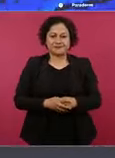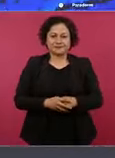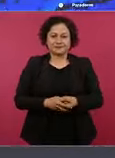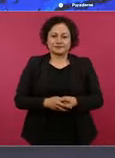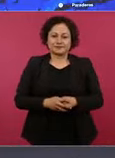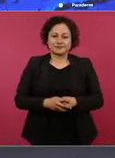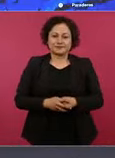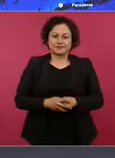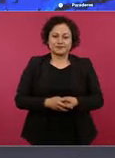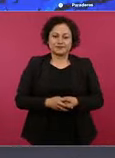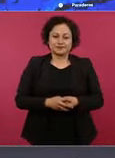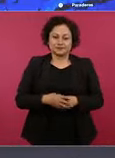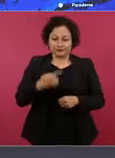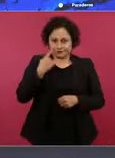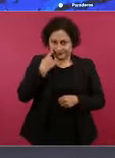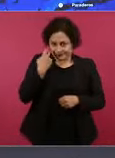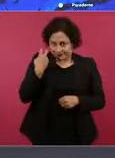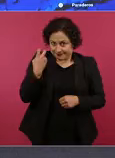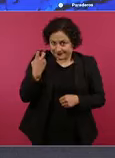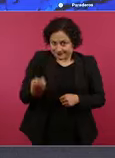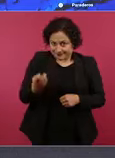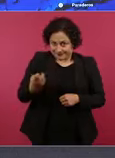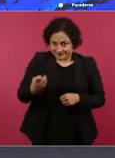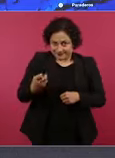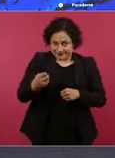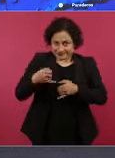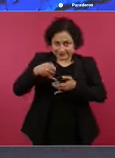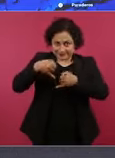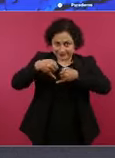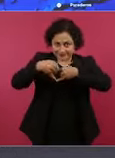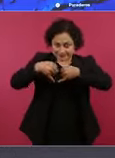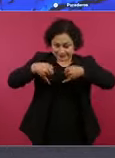esta línea de Palenque